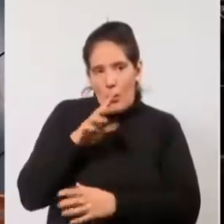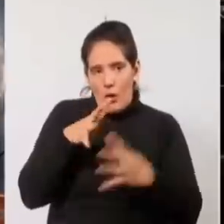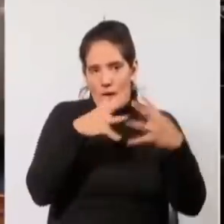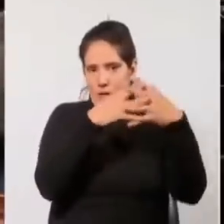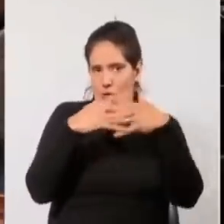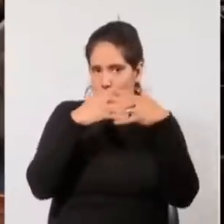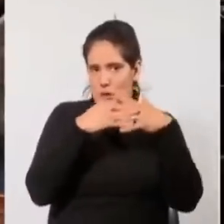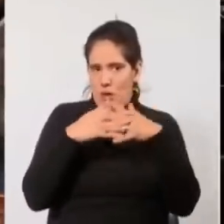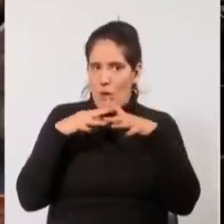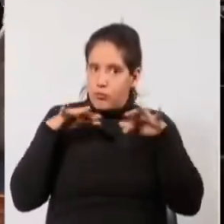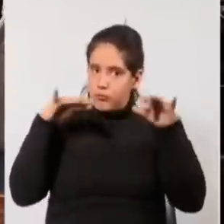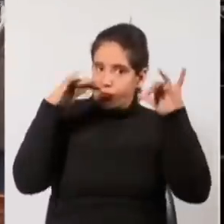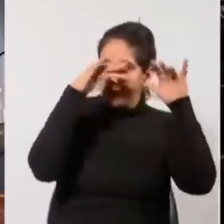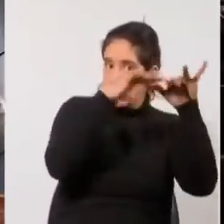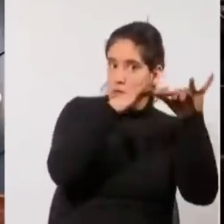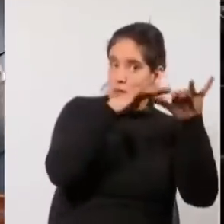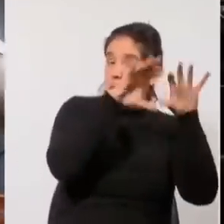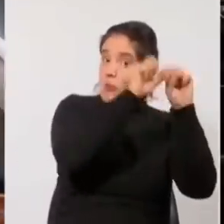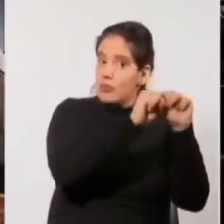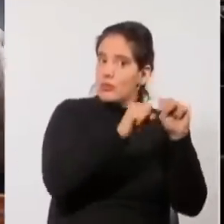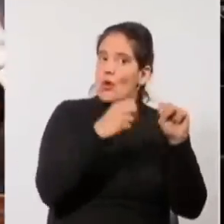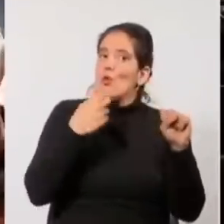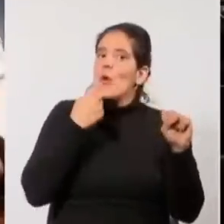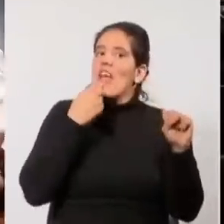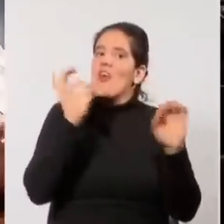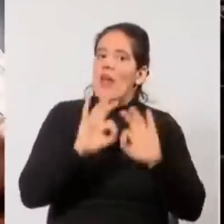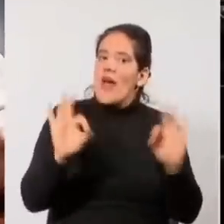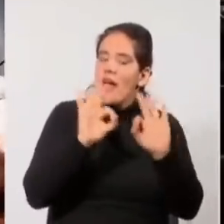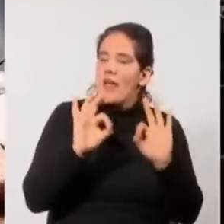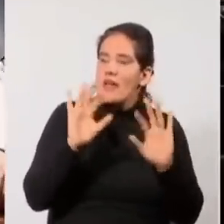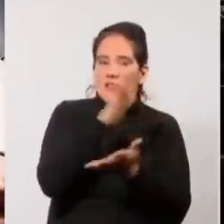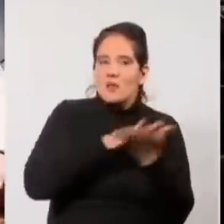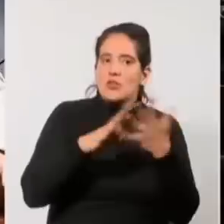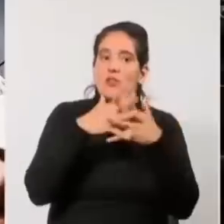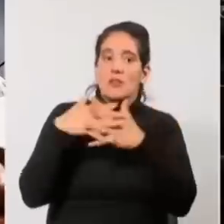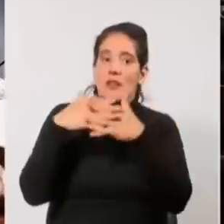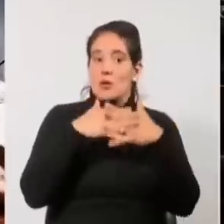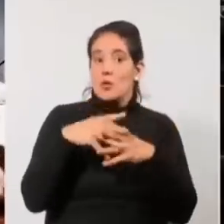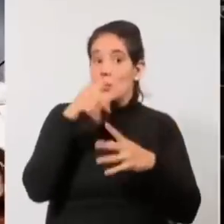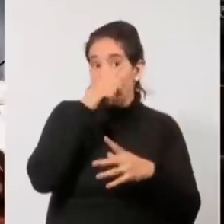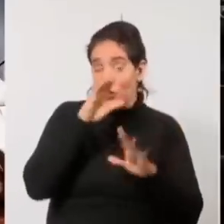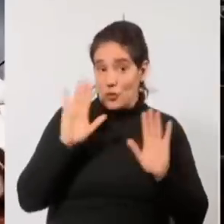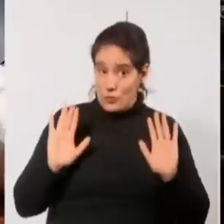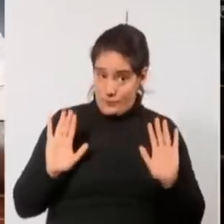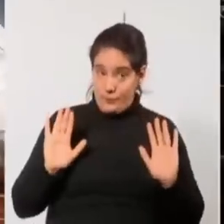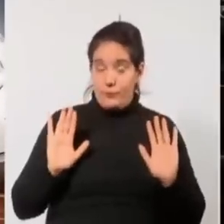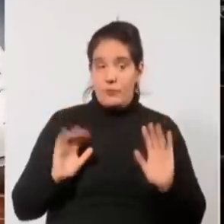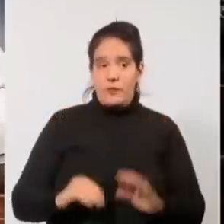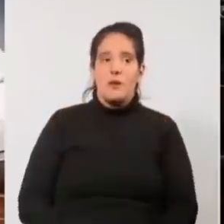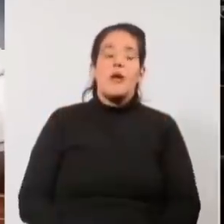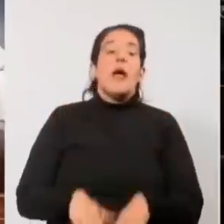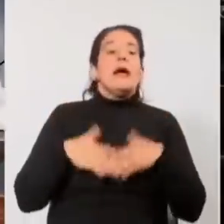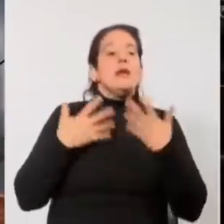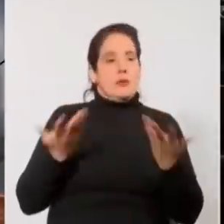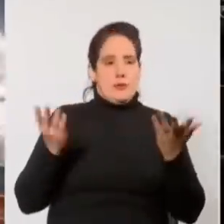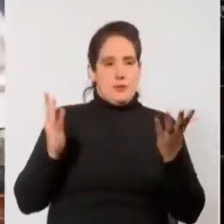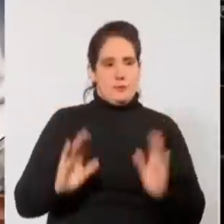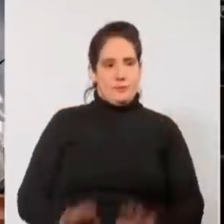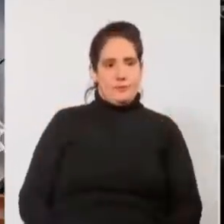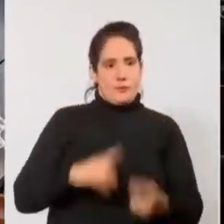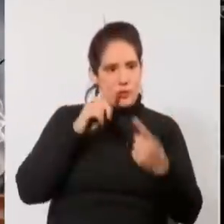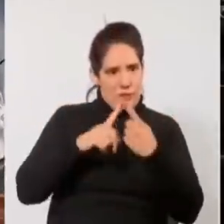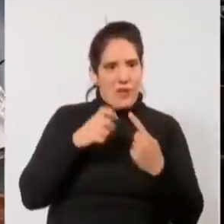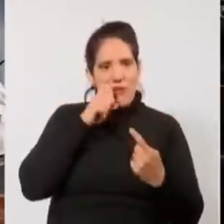que se abrieran la boca preocupados por lo que estaba sucediendo en un país tan importante. Entonces, falta